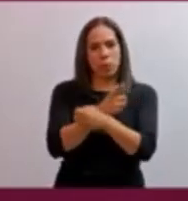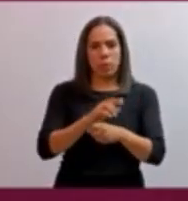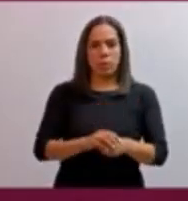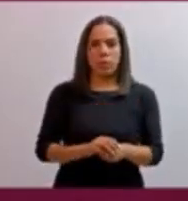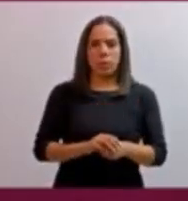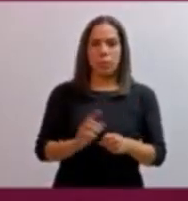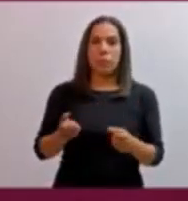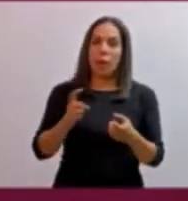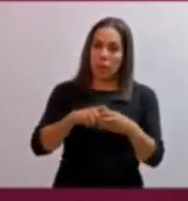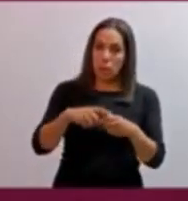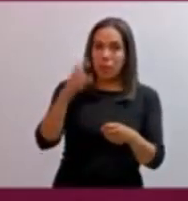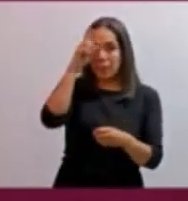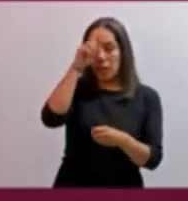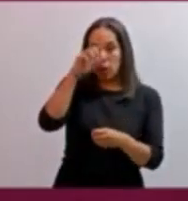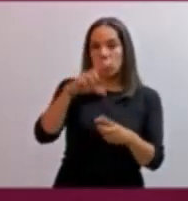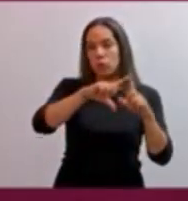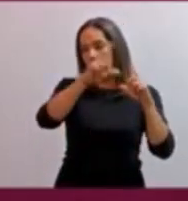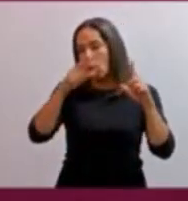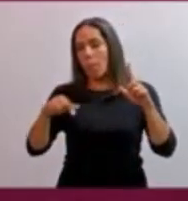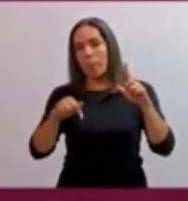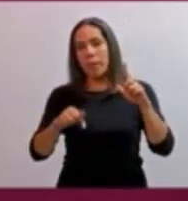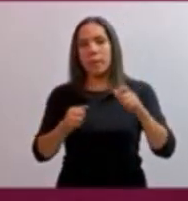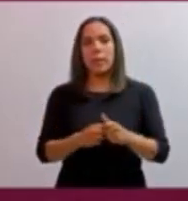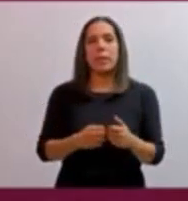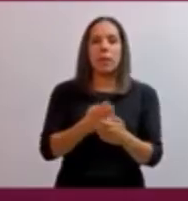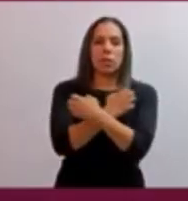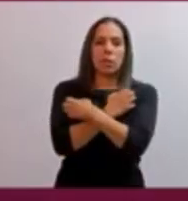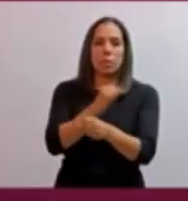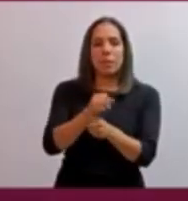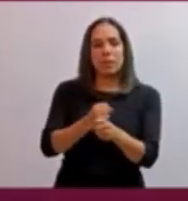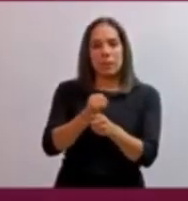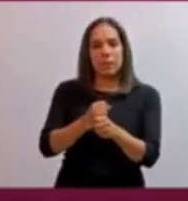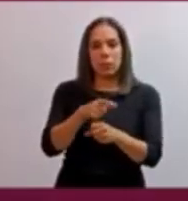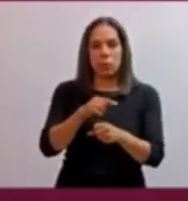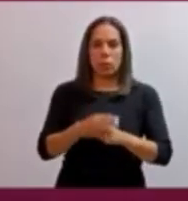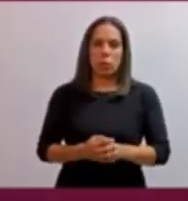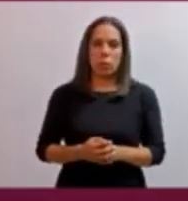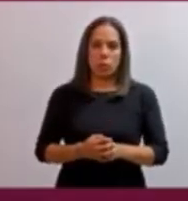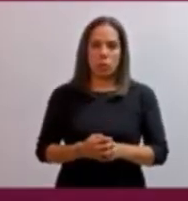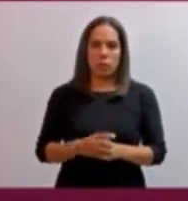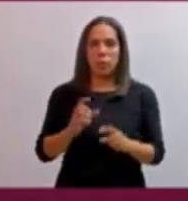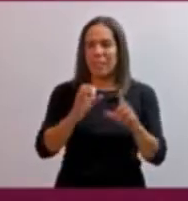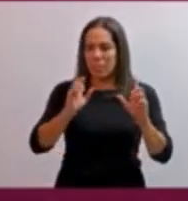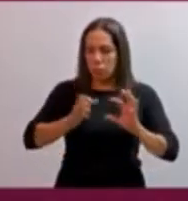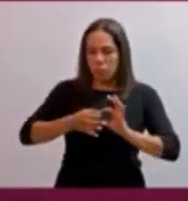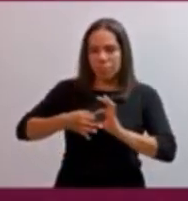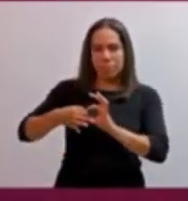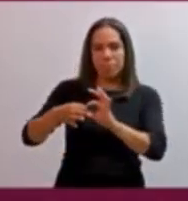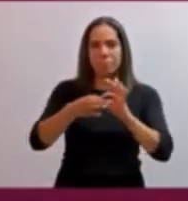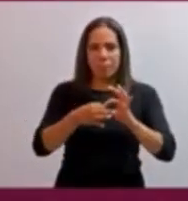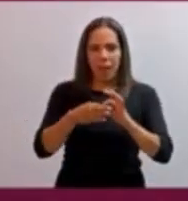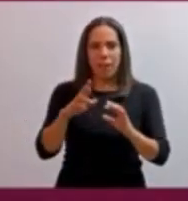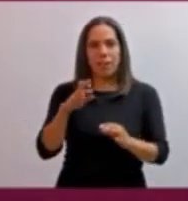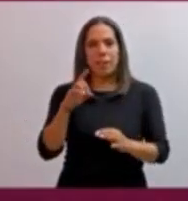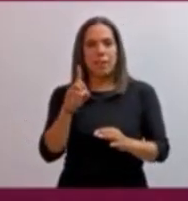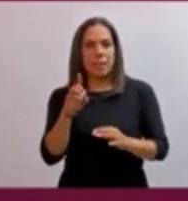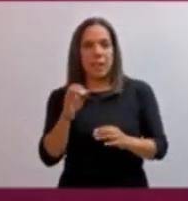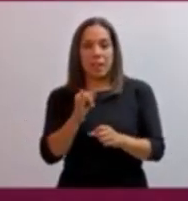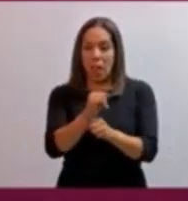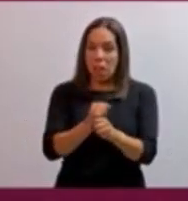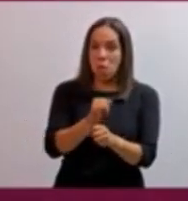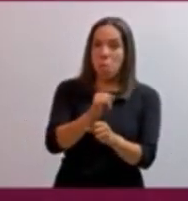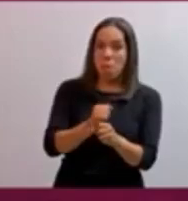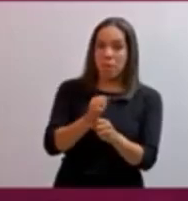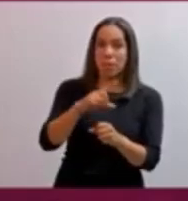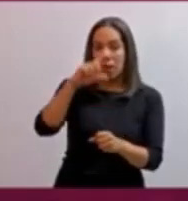Mexicano de Investigación Educativa, COMIE, miembro de la Red de Investigadores Normalistas, REDIEM, y de la Red de